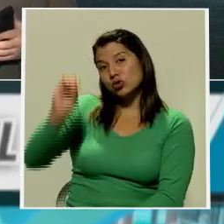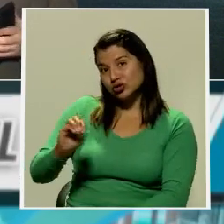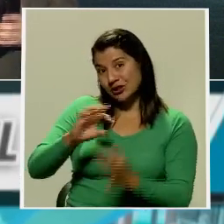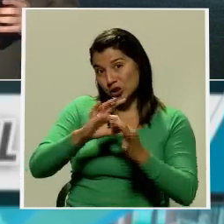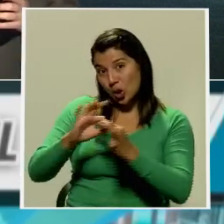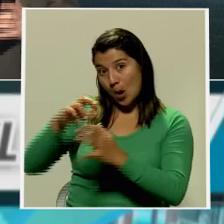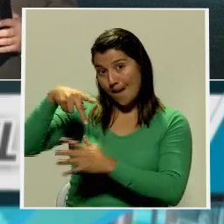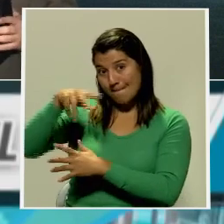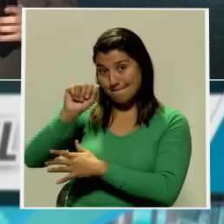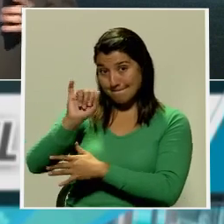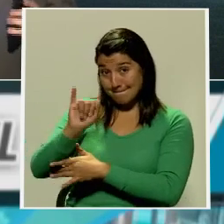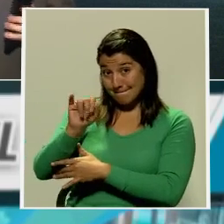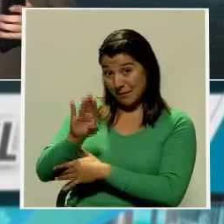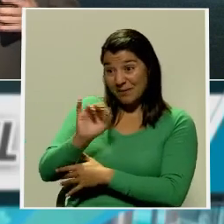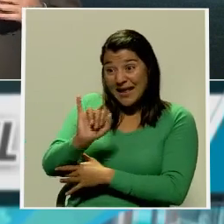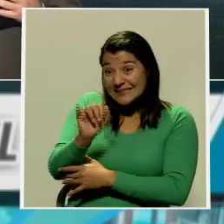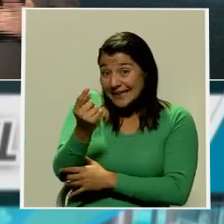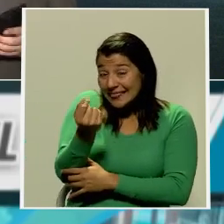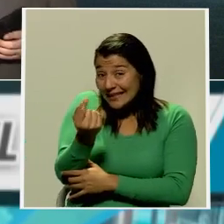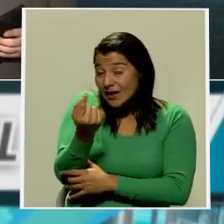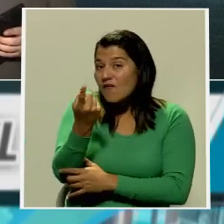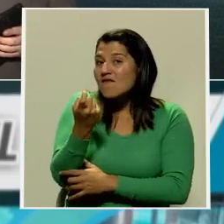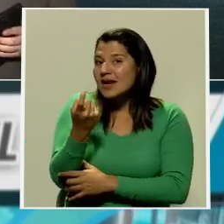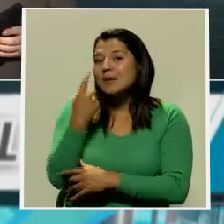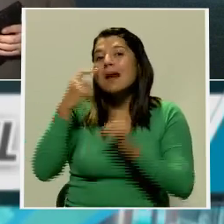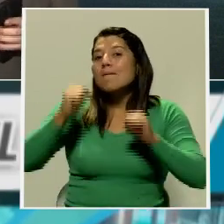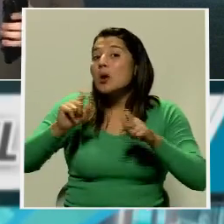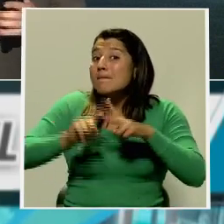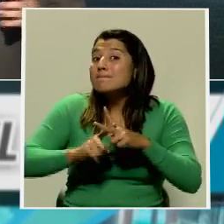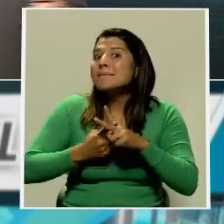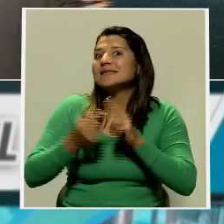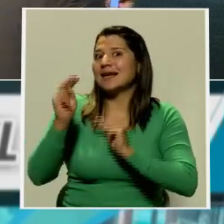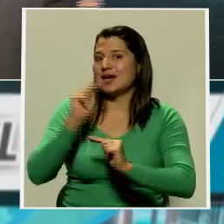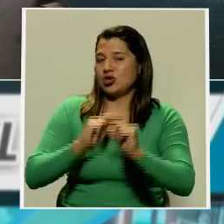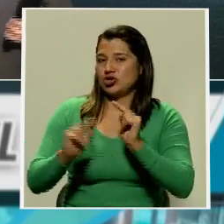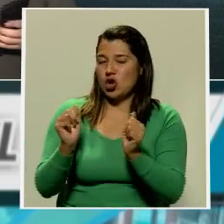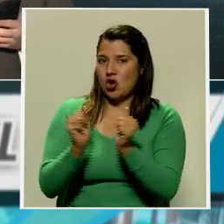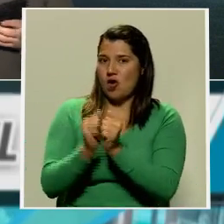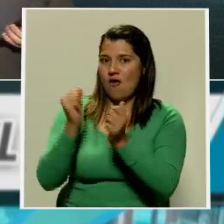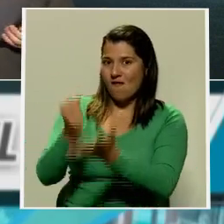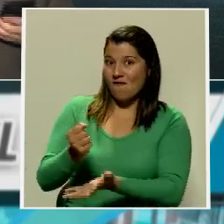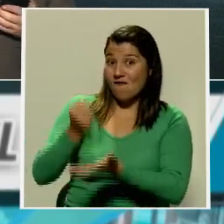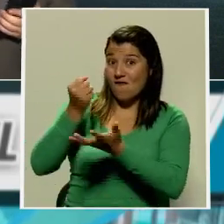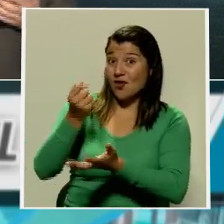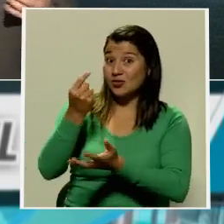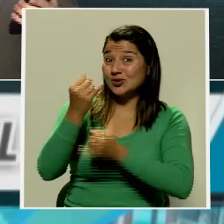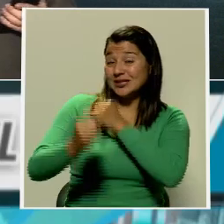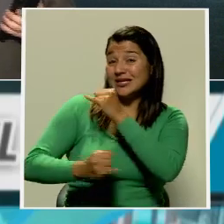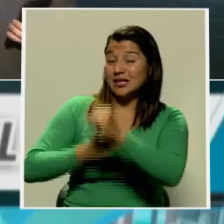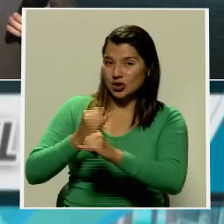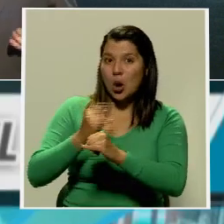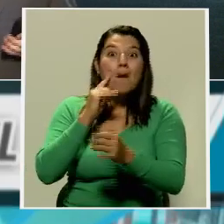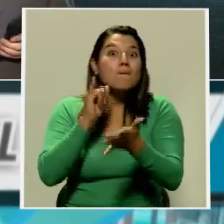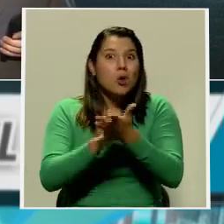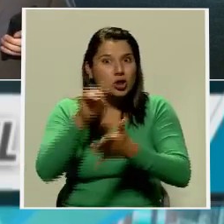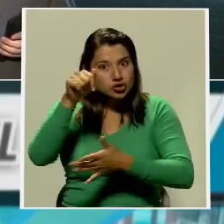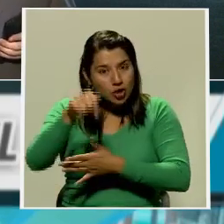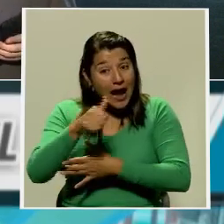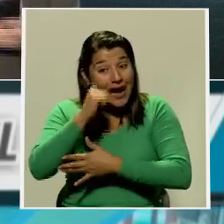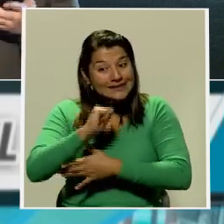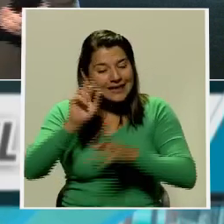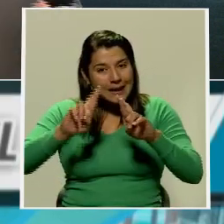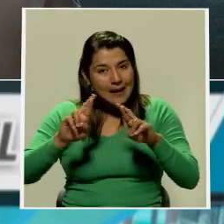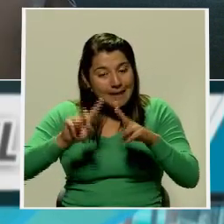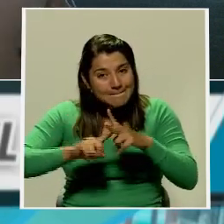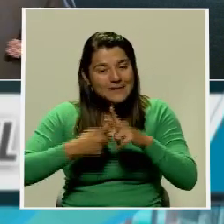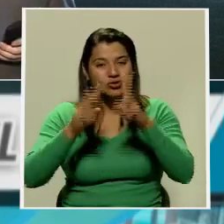Interno Bruto. Esto es lo que falta para poder empezar esta negociación y es por lo que se dan estas reuniones y para ver de dónde puede salir este